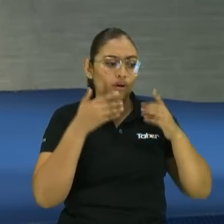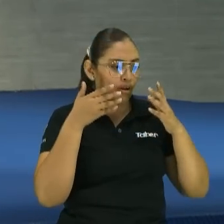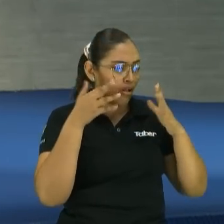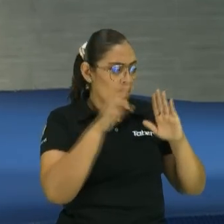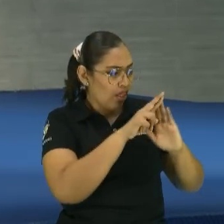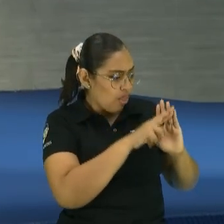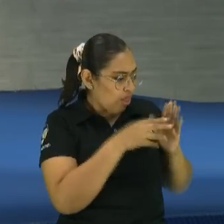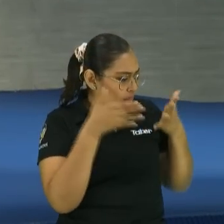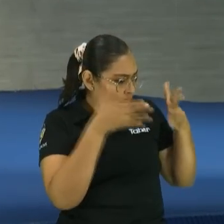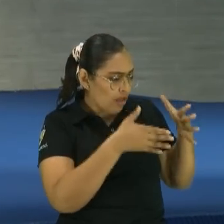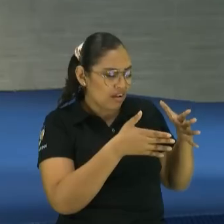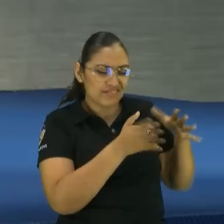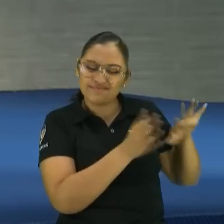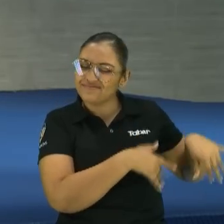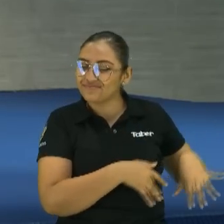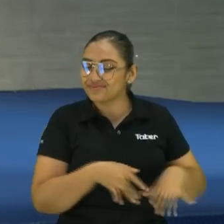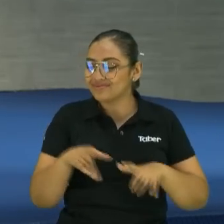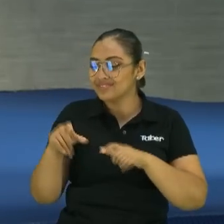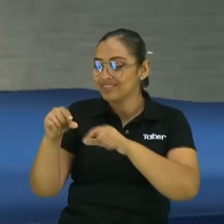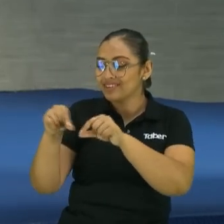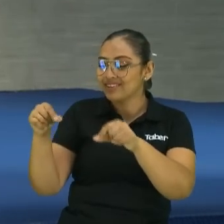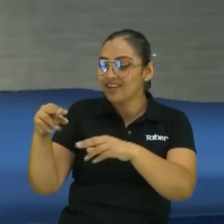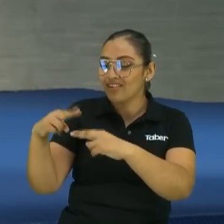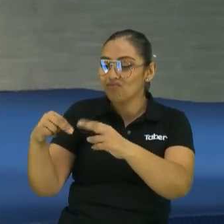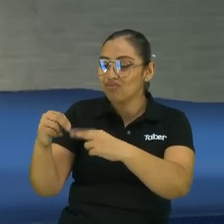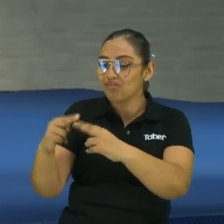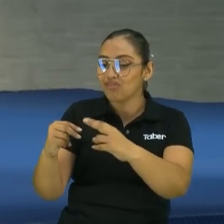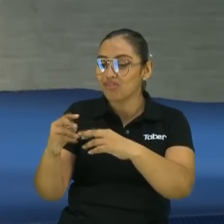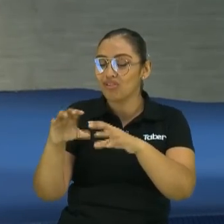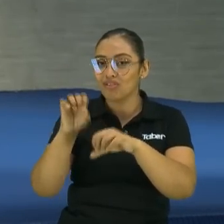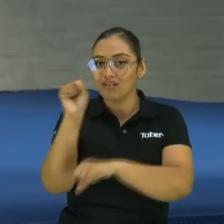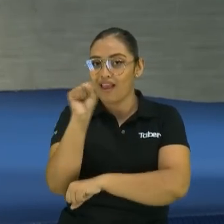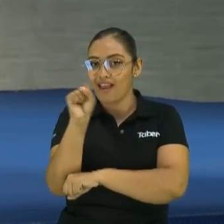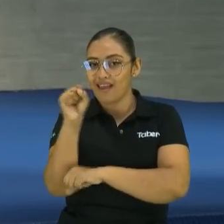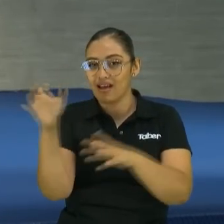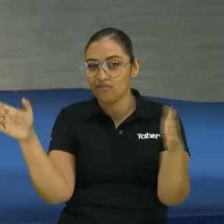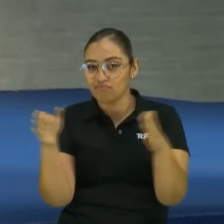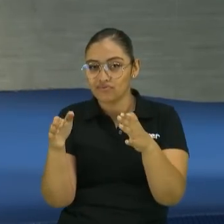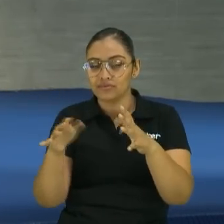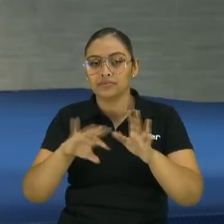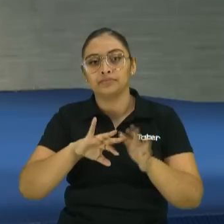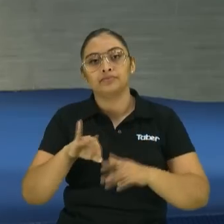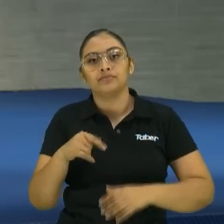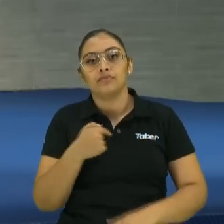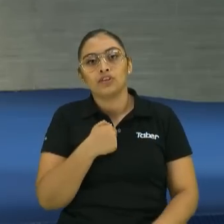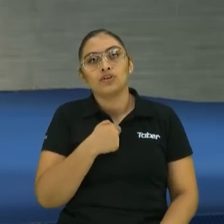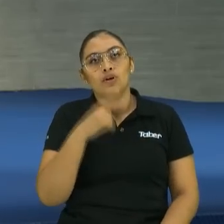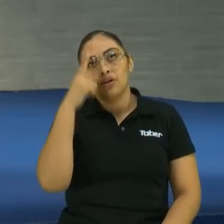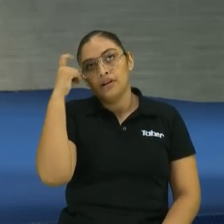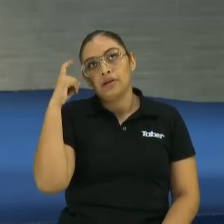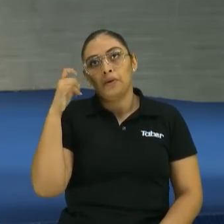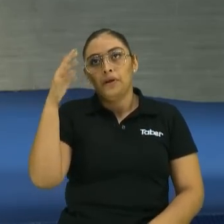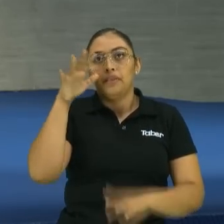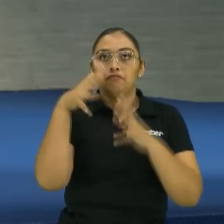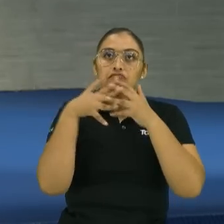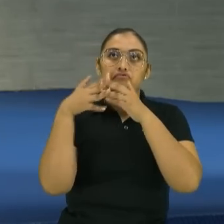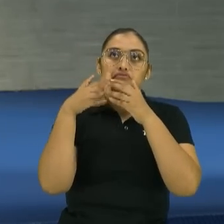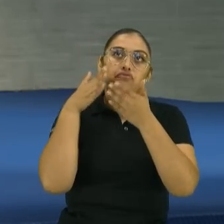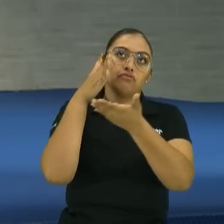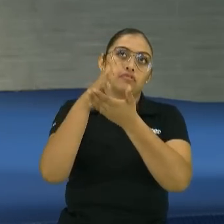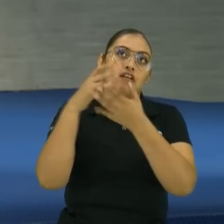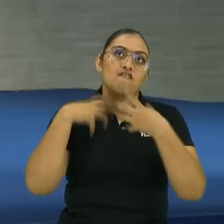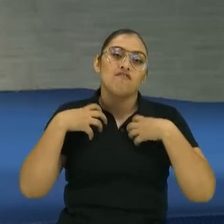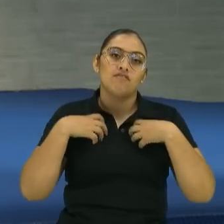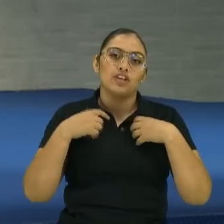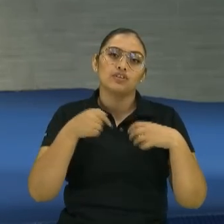quería seguir a mis hermanas yo recuerdo a mi mamá y mi papá allá en Tennessee cuando vivimos fuera del país les compraban unos